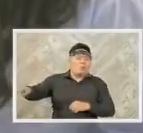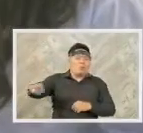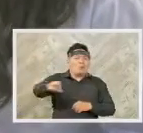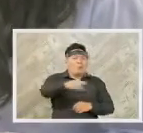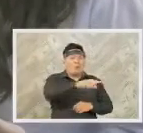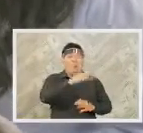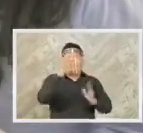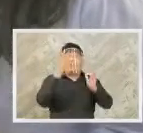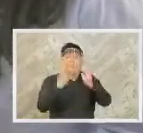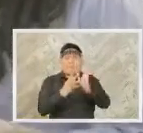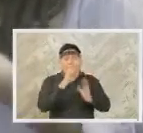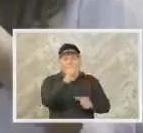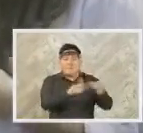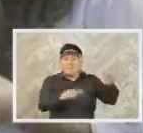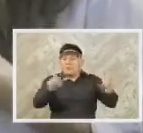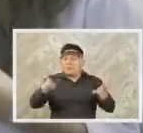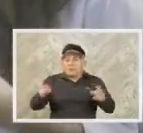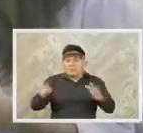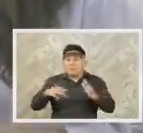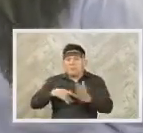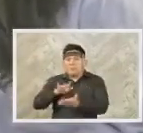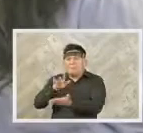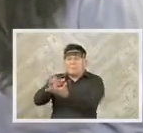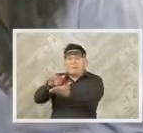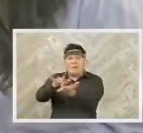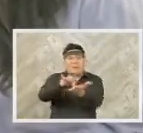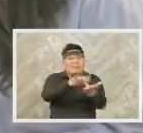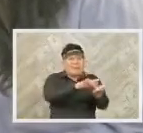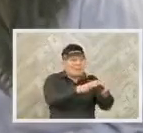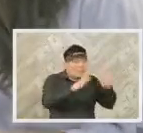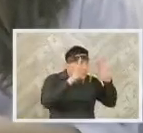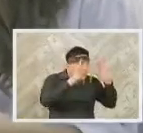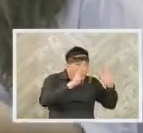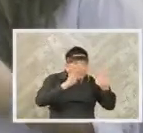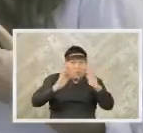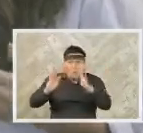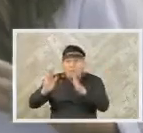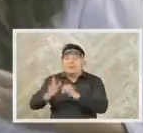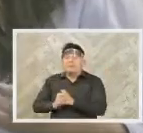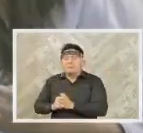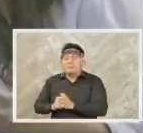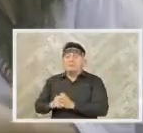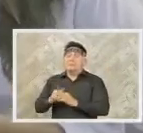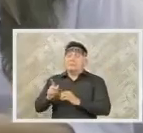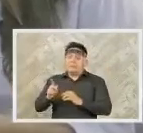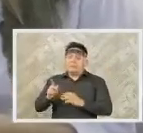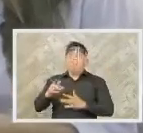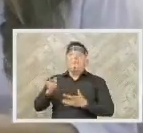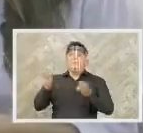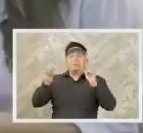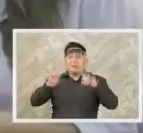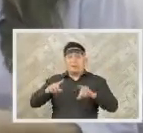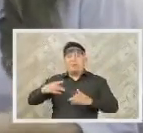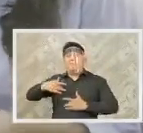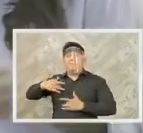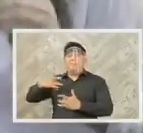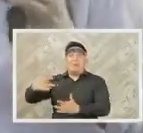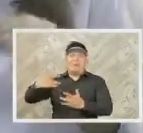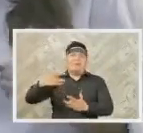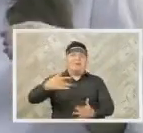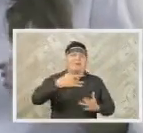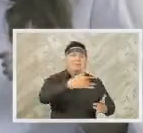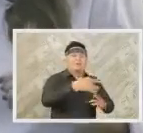4.000 personas y recogimos 3.345 soluciones en 110 mesas de trabajo que nos